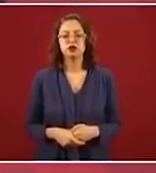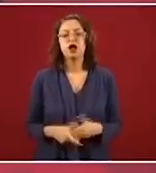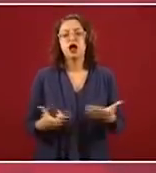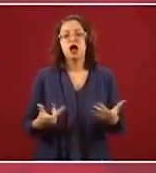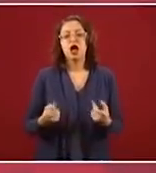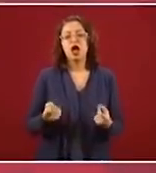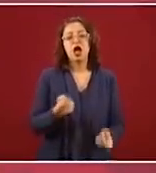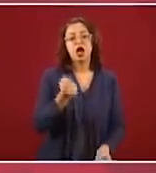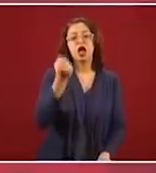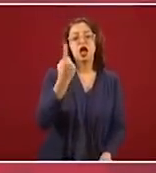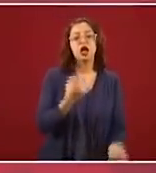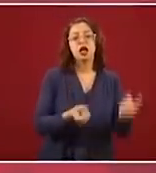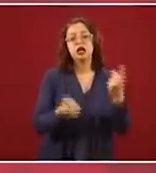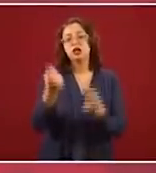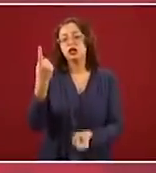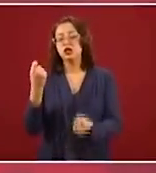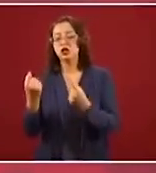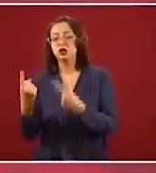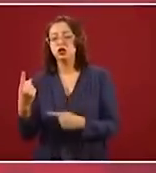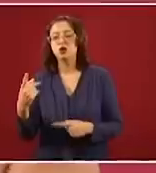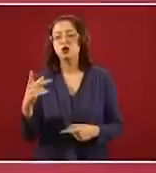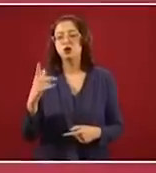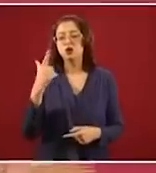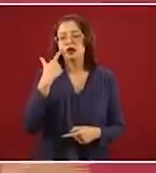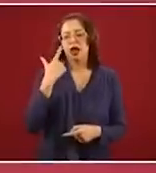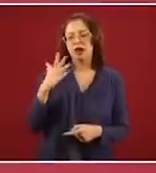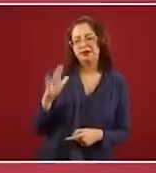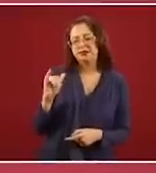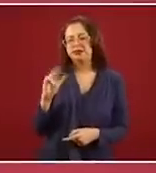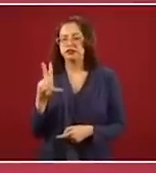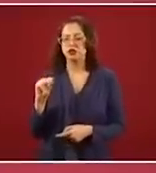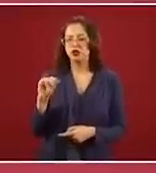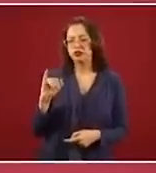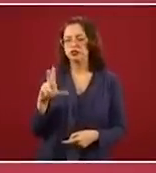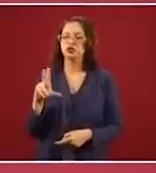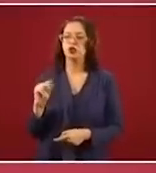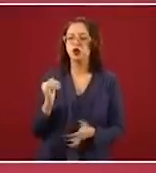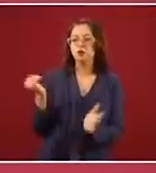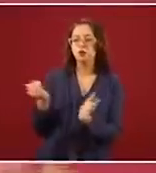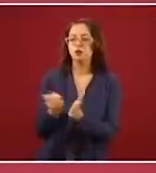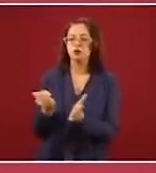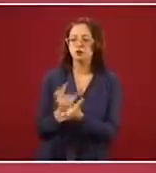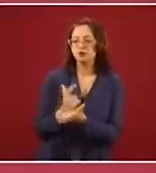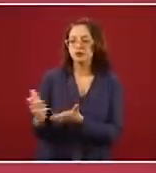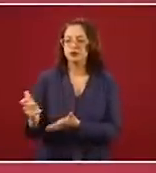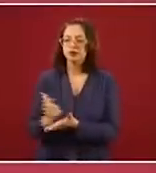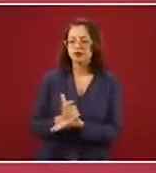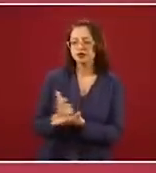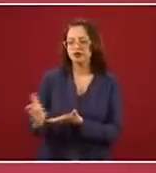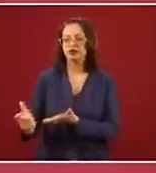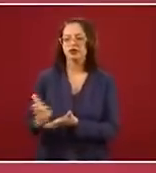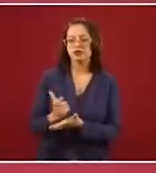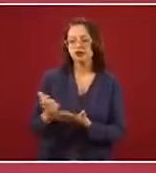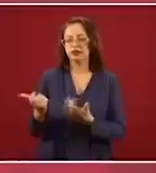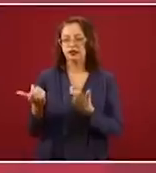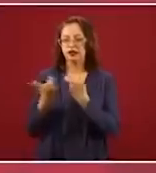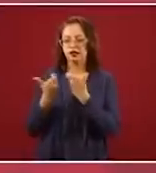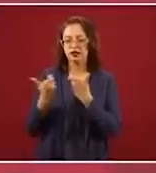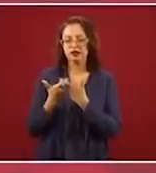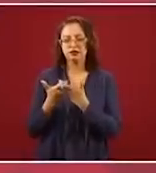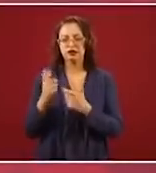Viendo si era firme o no, ¿no? El fondo. Ya se dieron